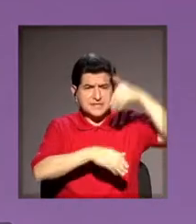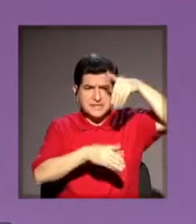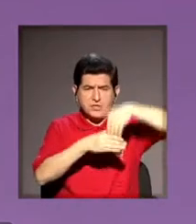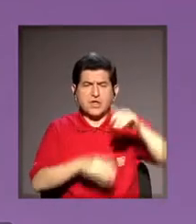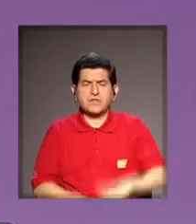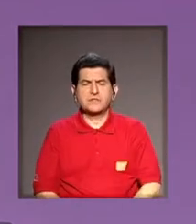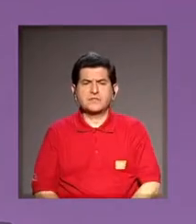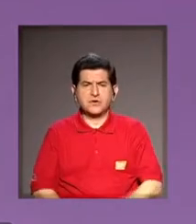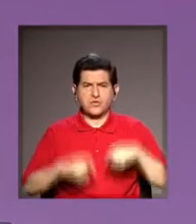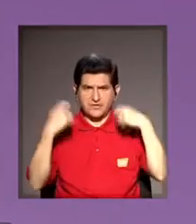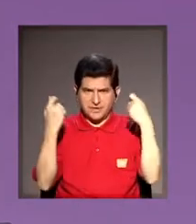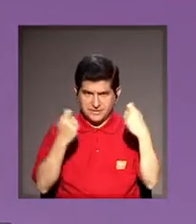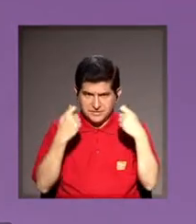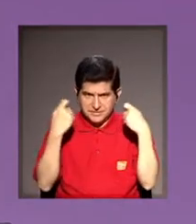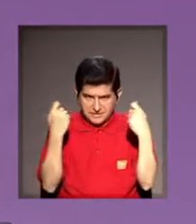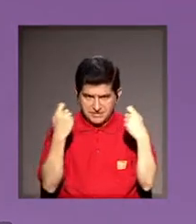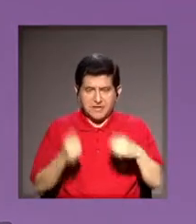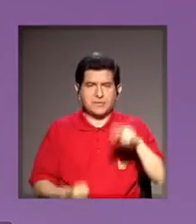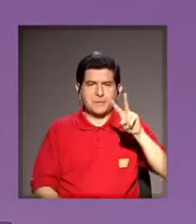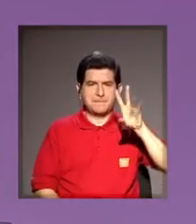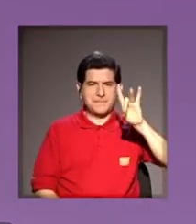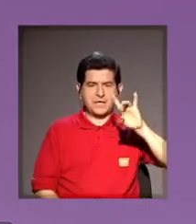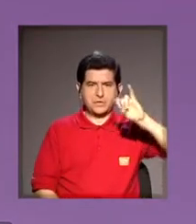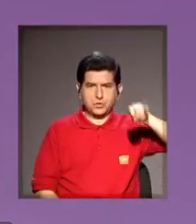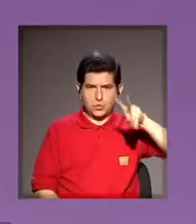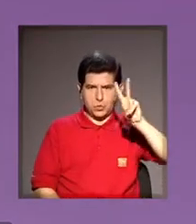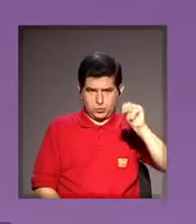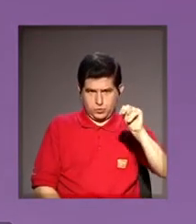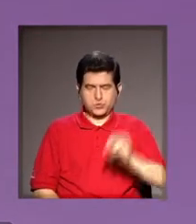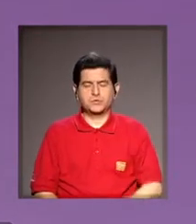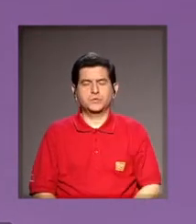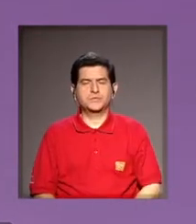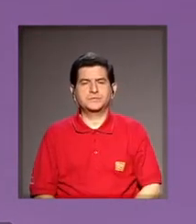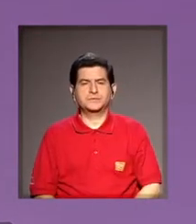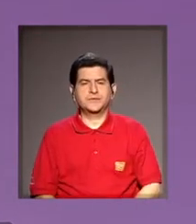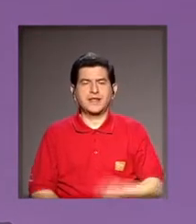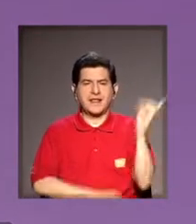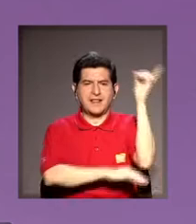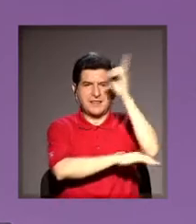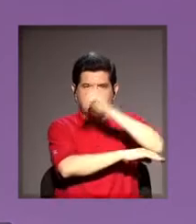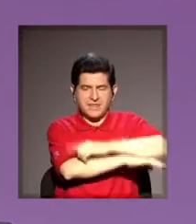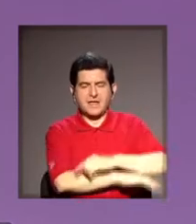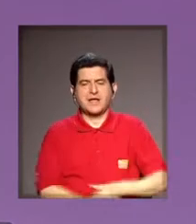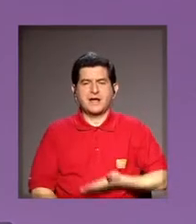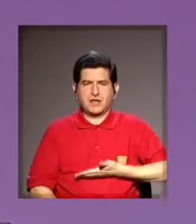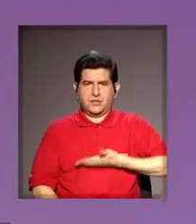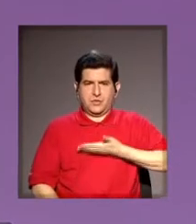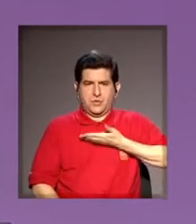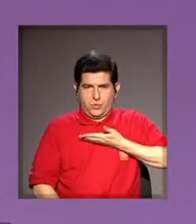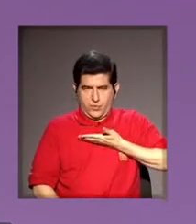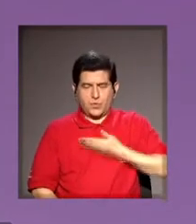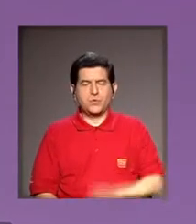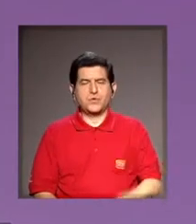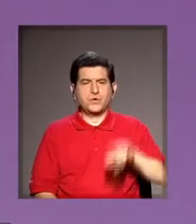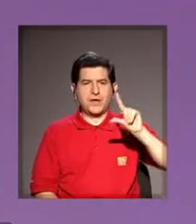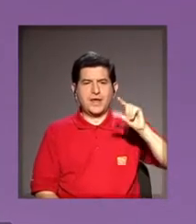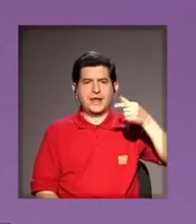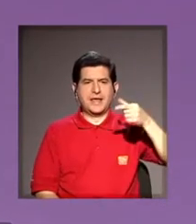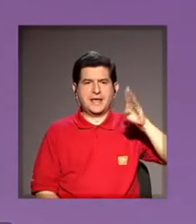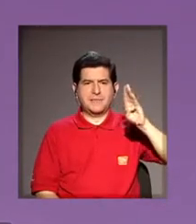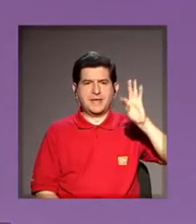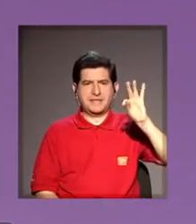conmemoración este 28 de junio de el día del orgullo el eje